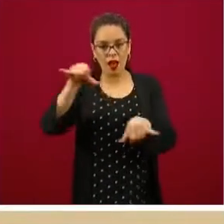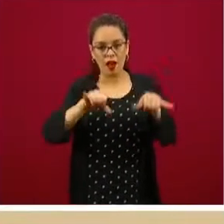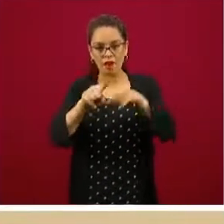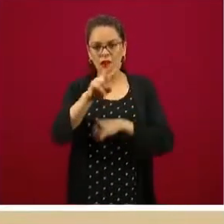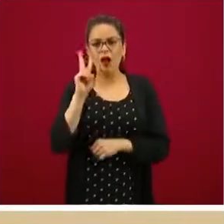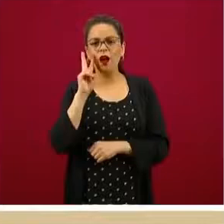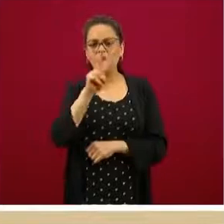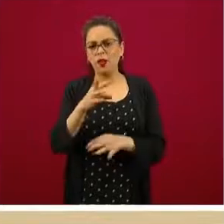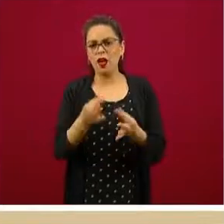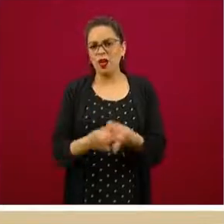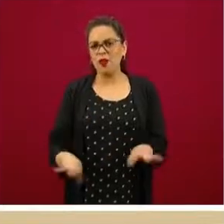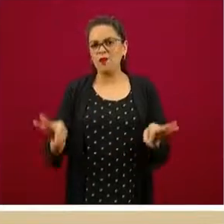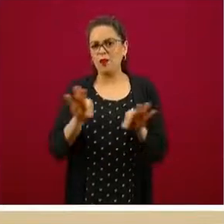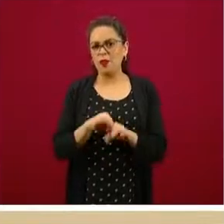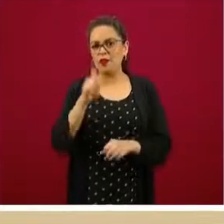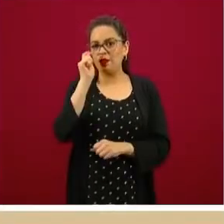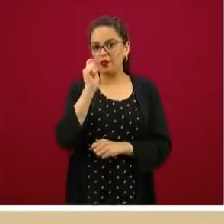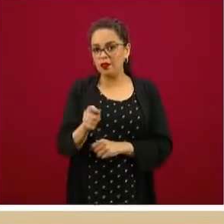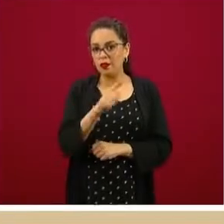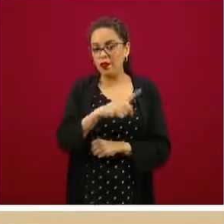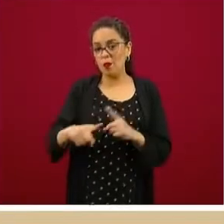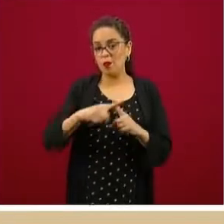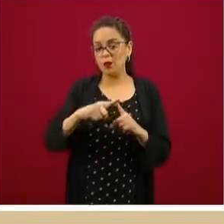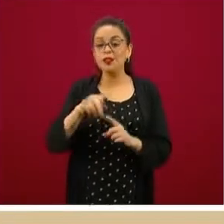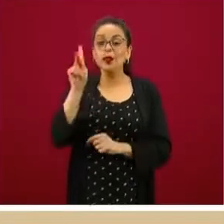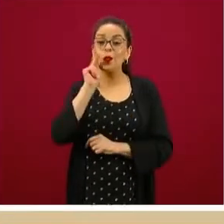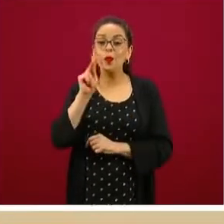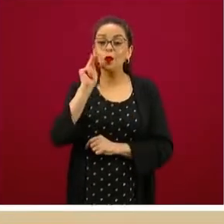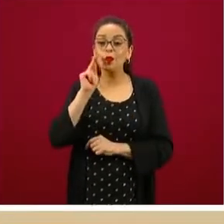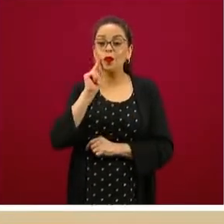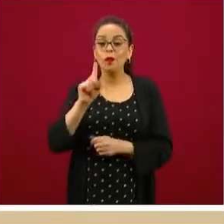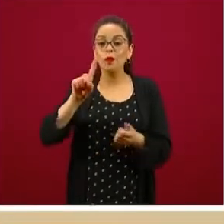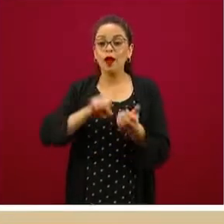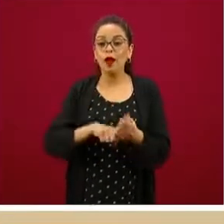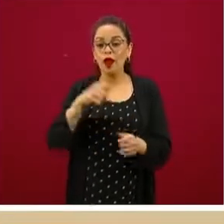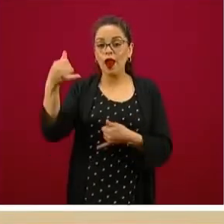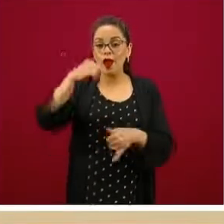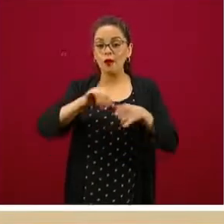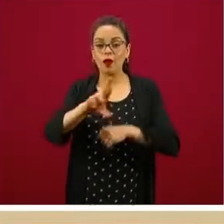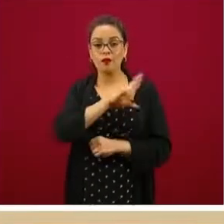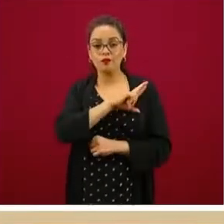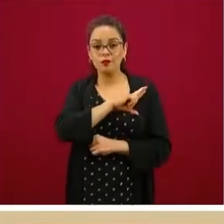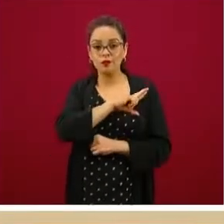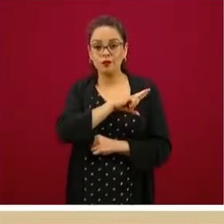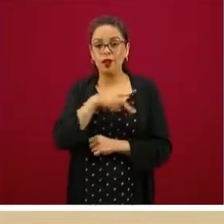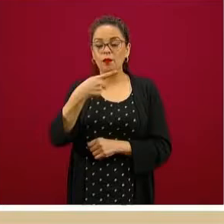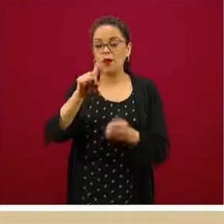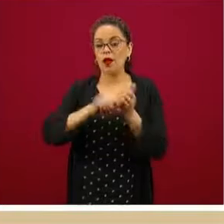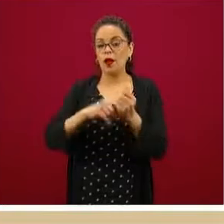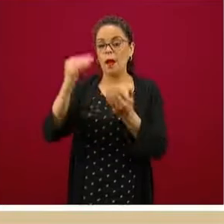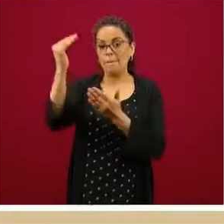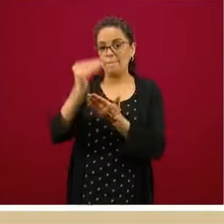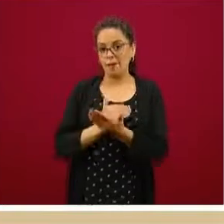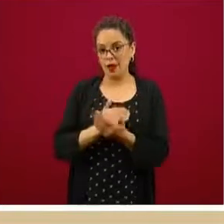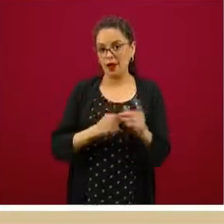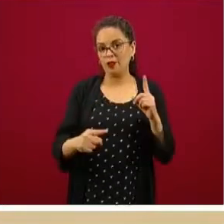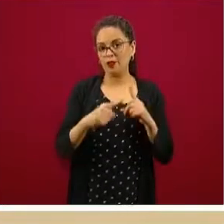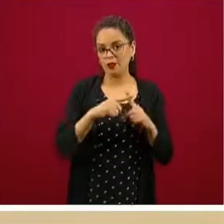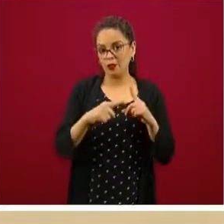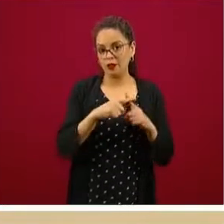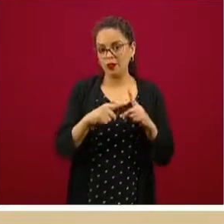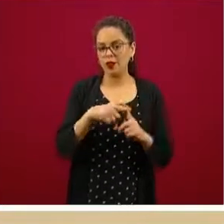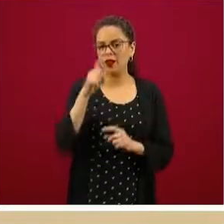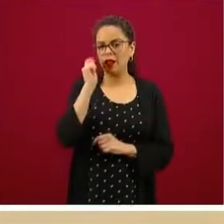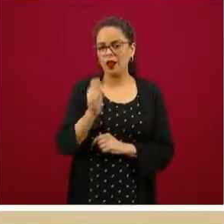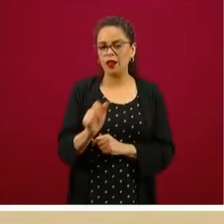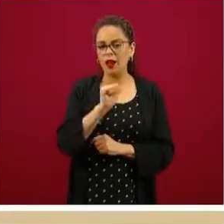importante de la cantidad de pruebas positivas en el sector privado, pero con un porcentaje de positividad menor que lo que se hace en el sector